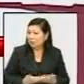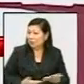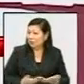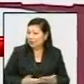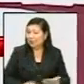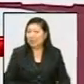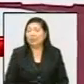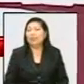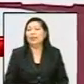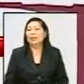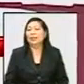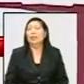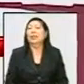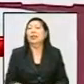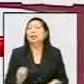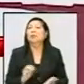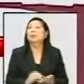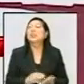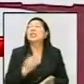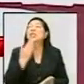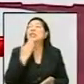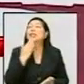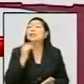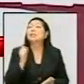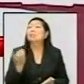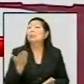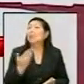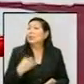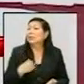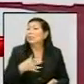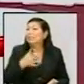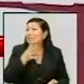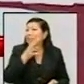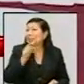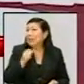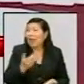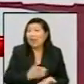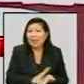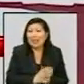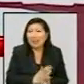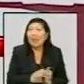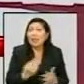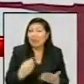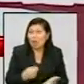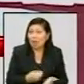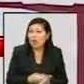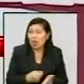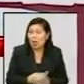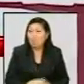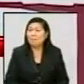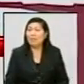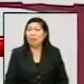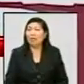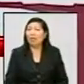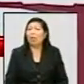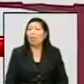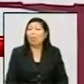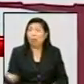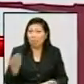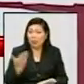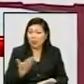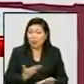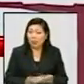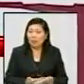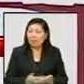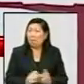documentación. Además, ¿quién lo ha requerido? Nadie sabe quién lo ha requerido, pero se ha comprado. Se han comprado injertos que